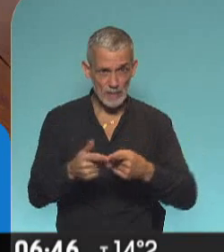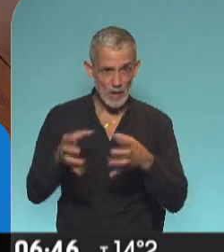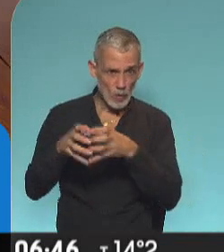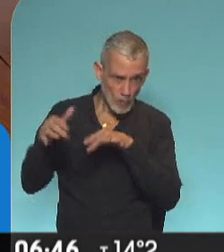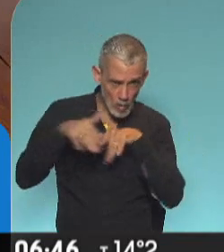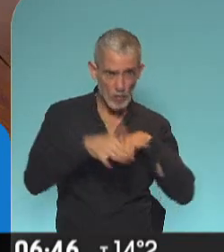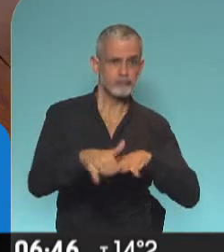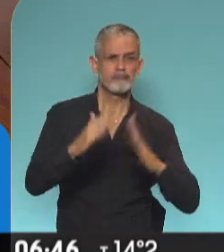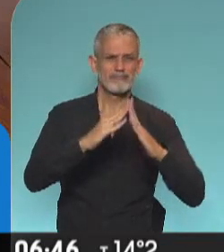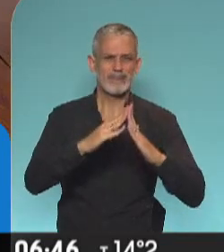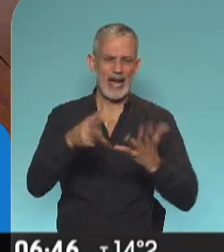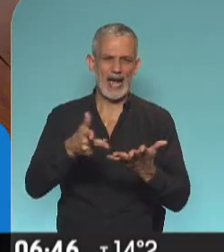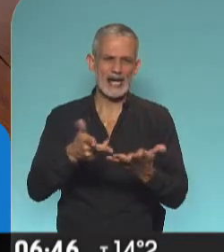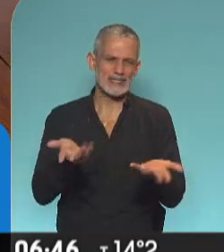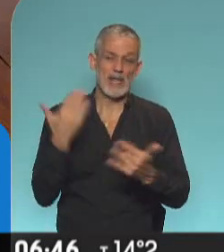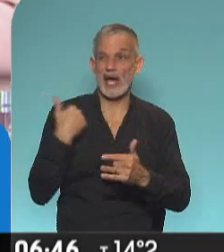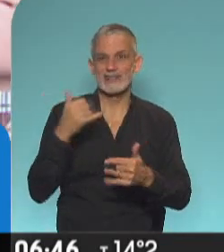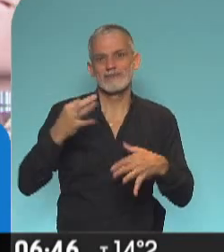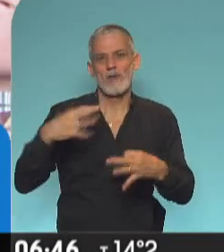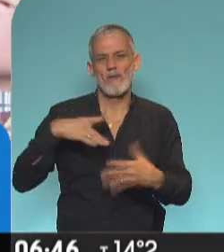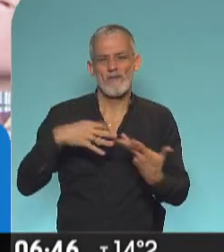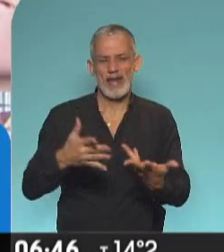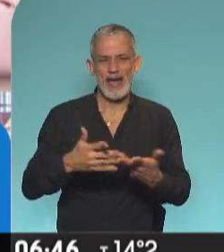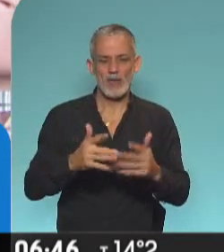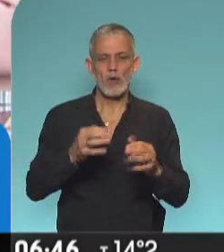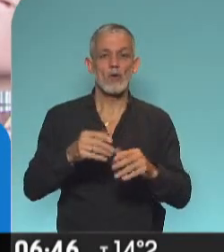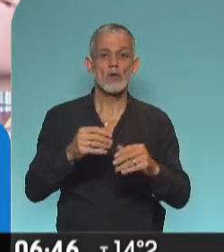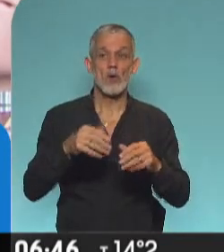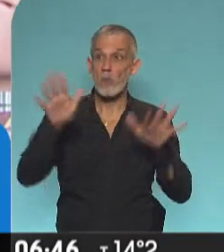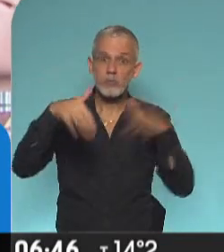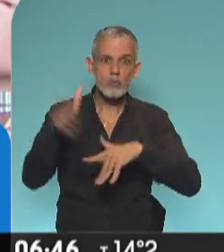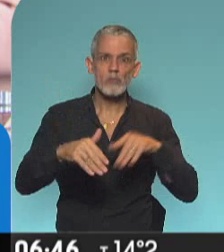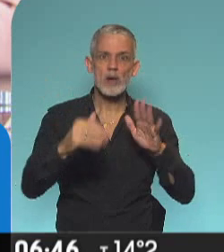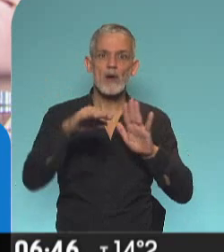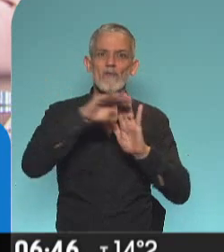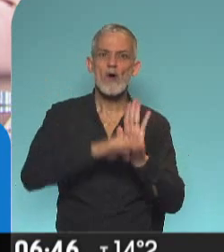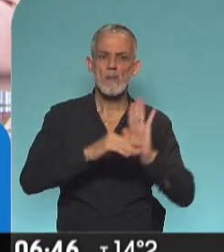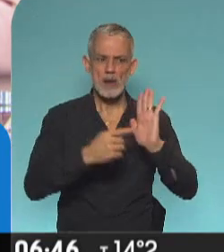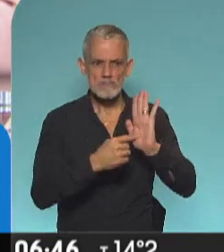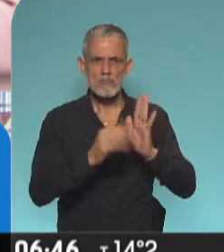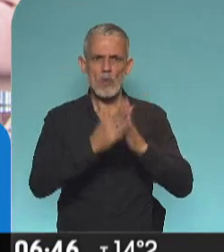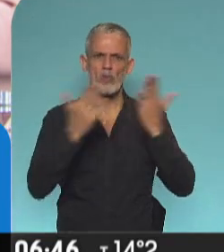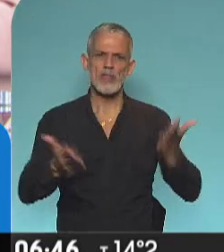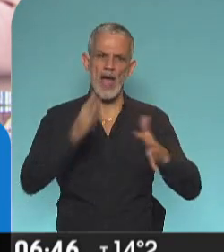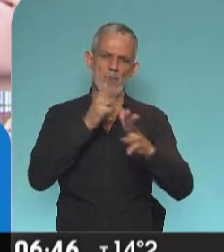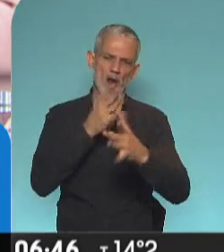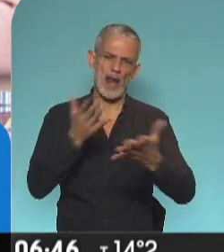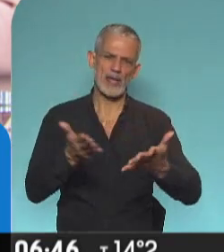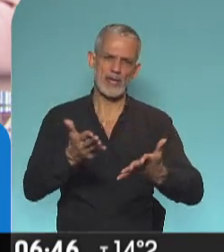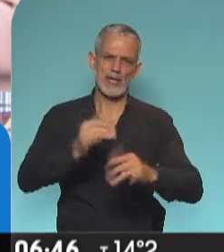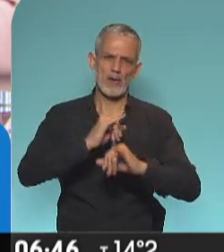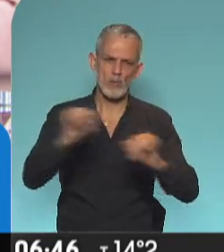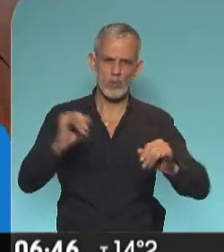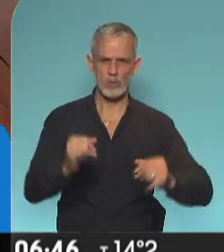anterior, que Sí, pero generalmente son los feriados. probablemente, No, Pablo, no con una Silvia, convocatoria formal a un Claro. lugar específico, en este caso en un diario, en un medio